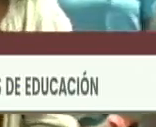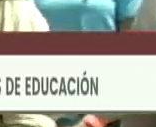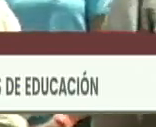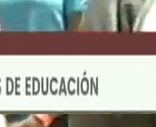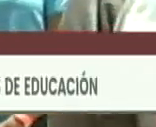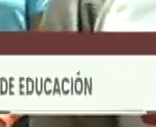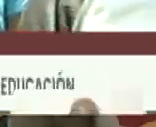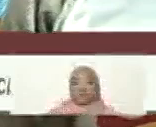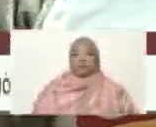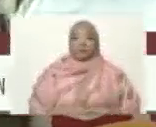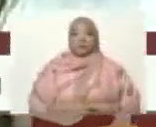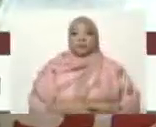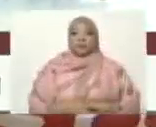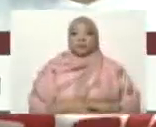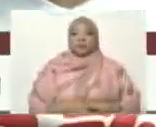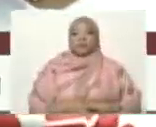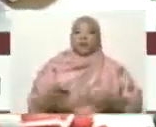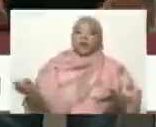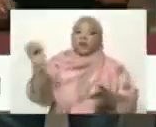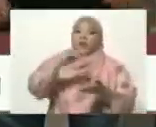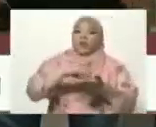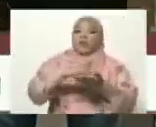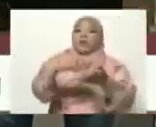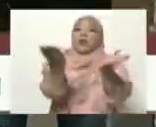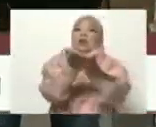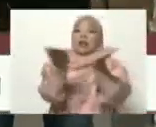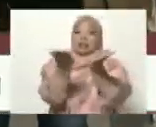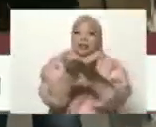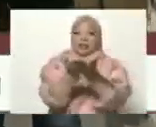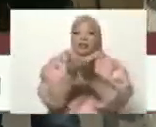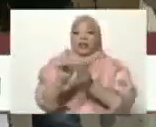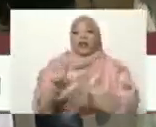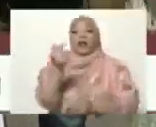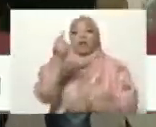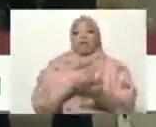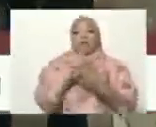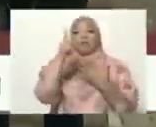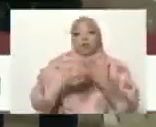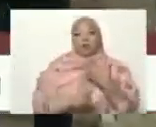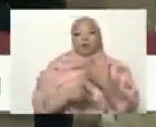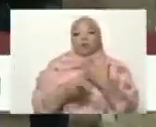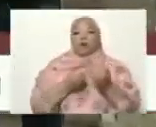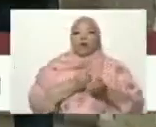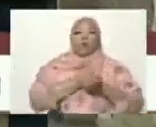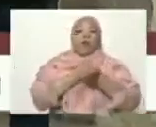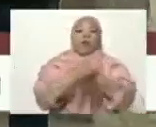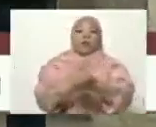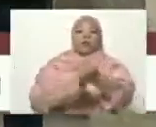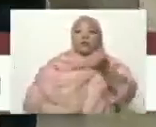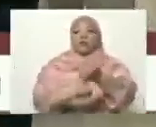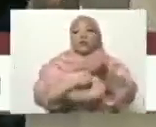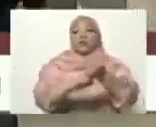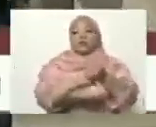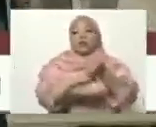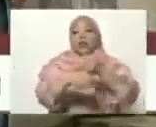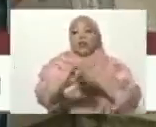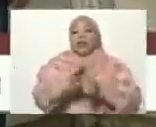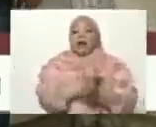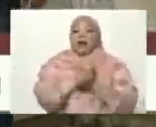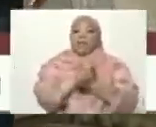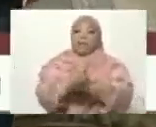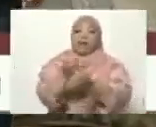presidente. Así es, y volveremos a clases, además del programa Una Gota de Amor, que ya está activada, que el presidente